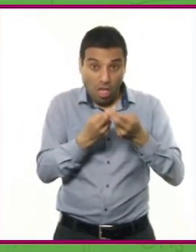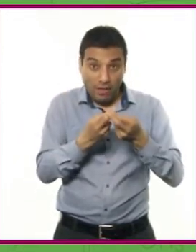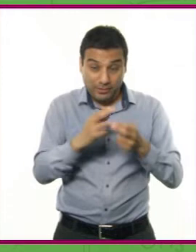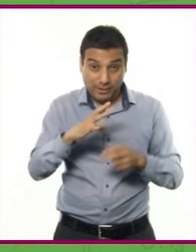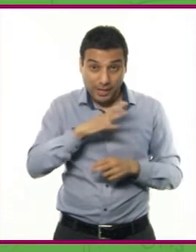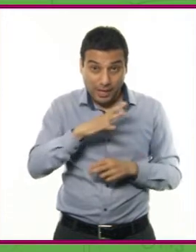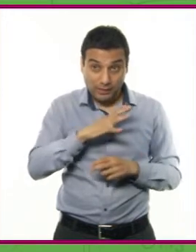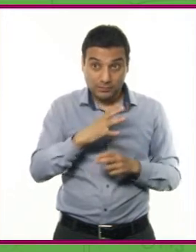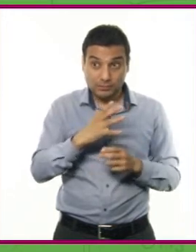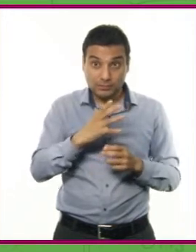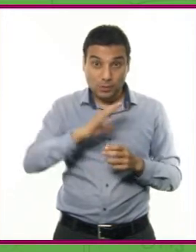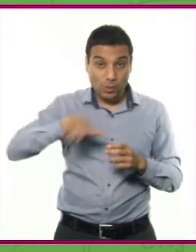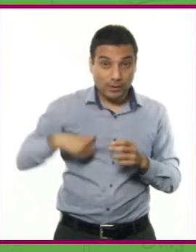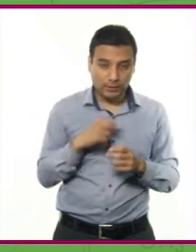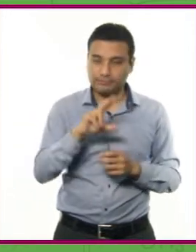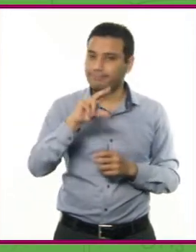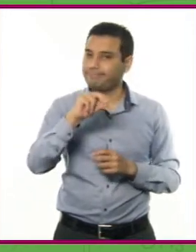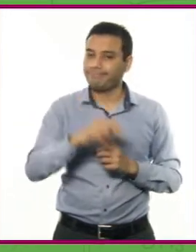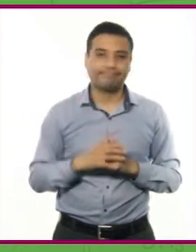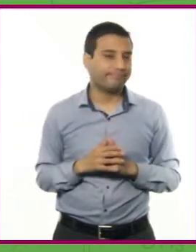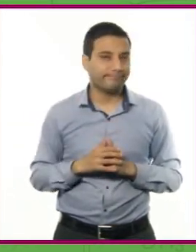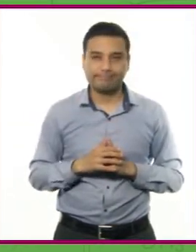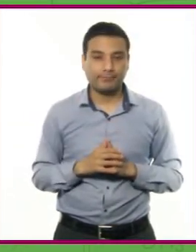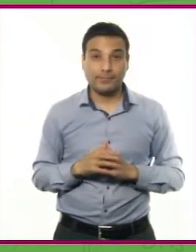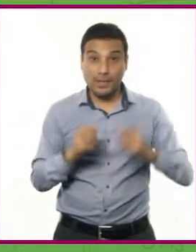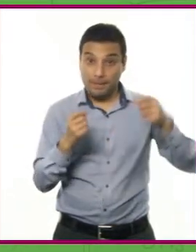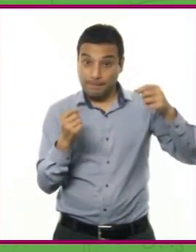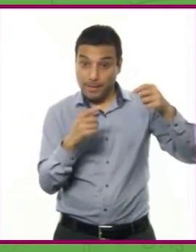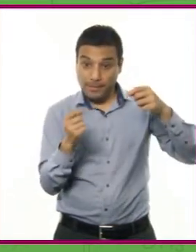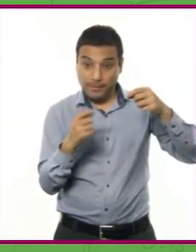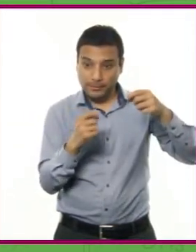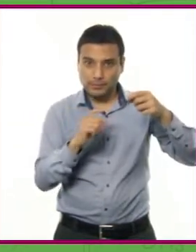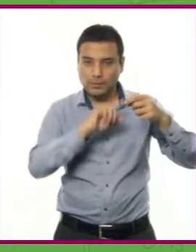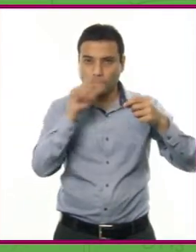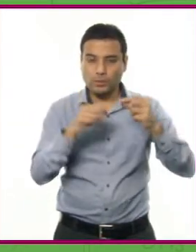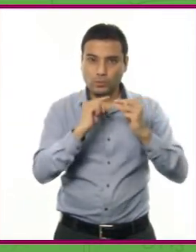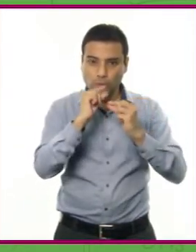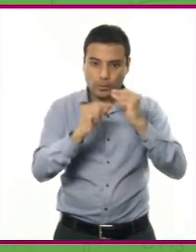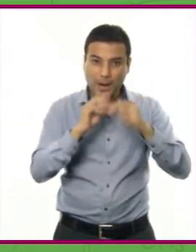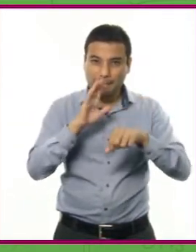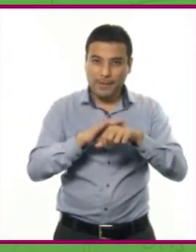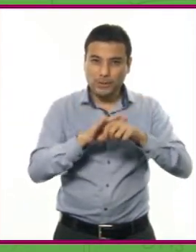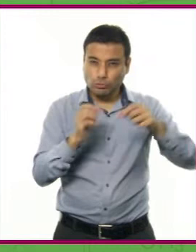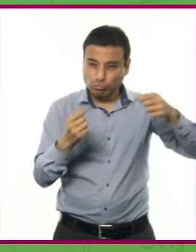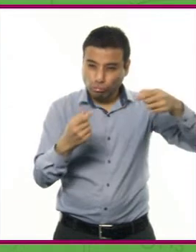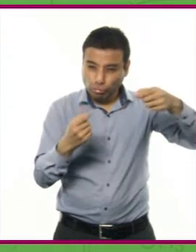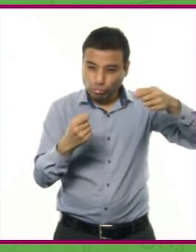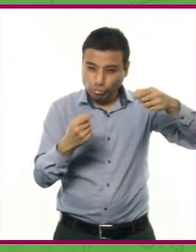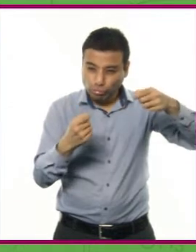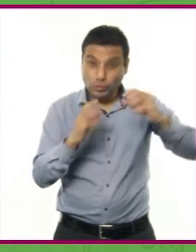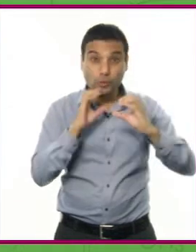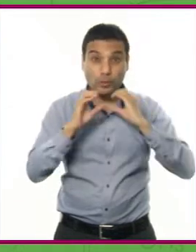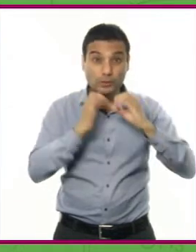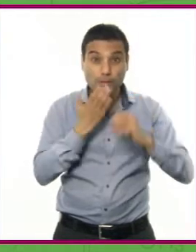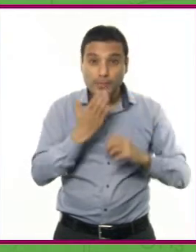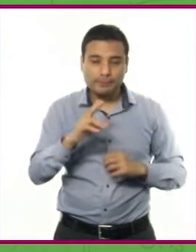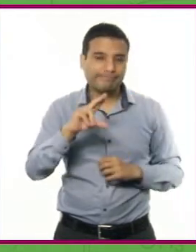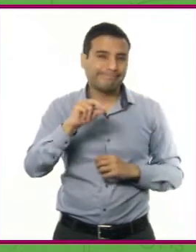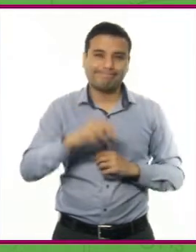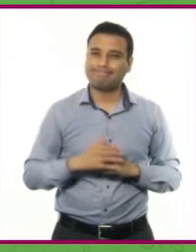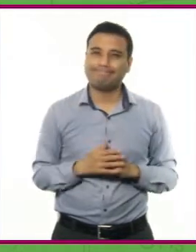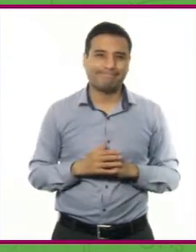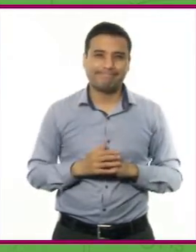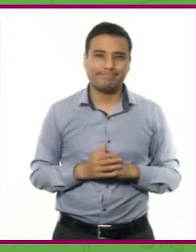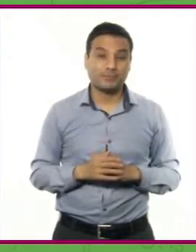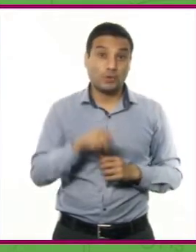En consecuencia, el mensaje interneuronal se intensifica, impidiendo una comunicación adecuada. El